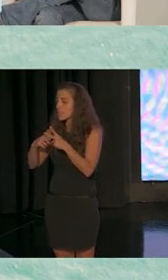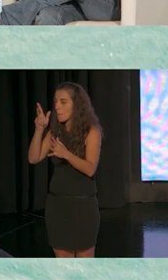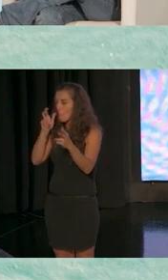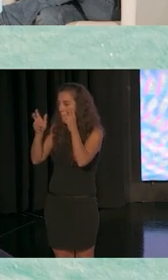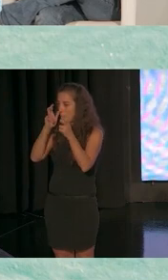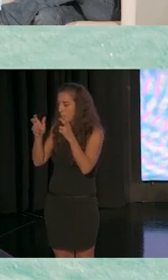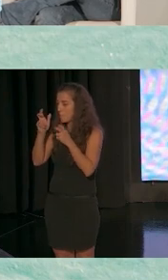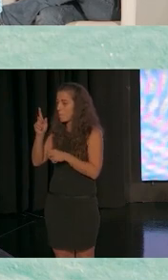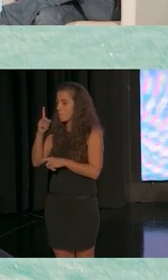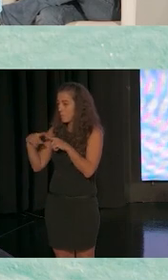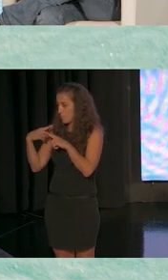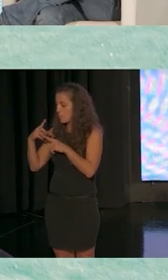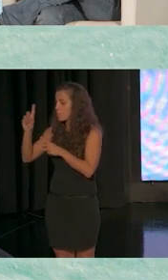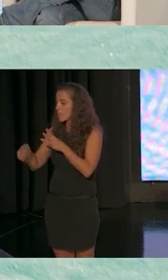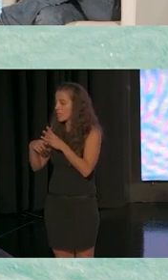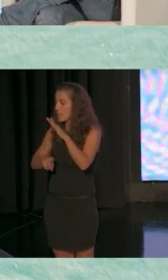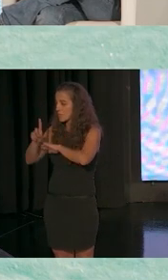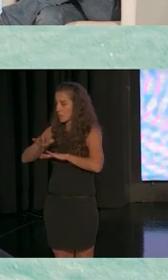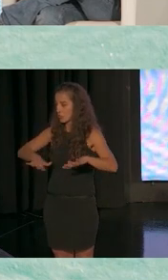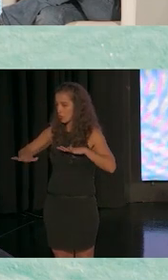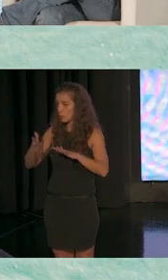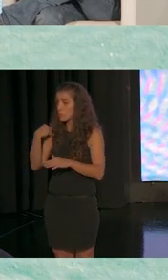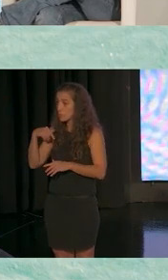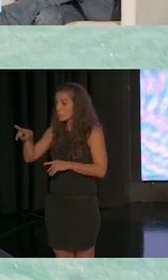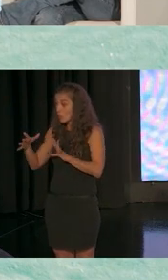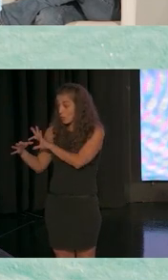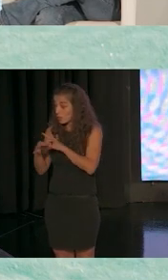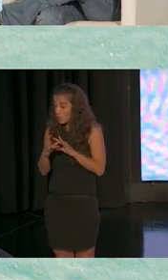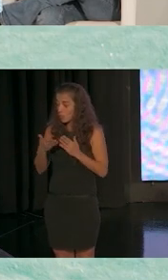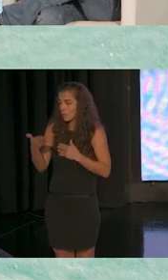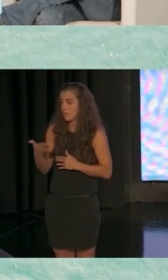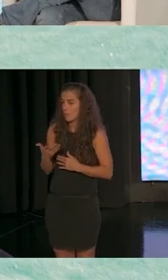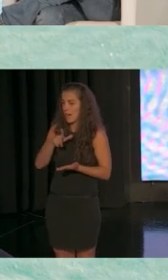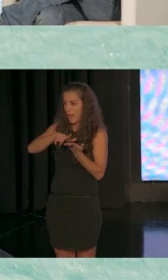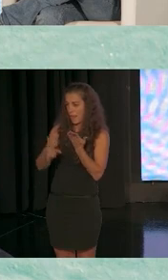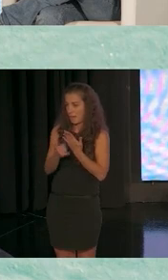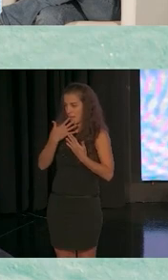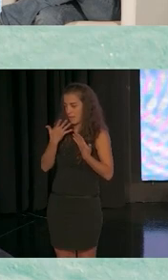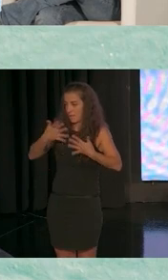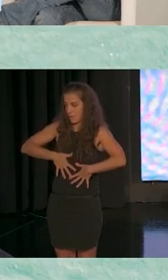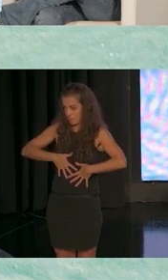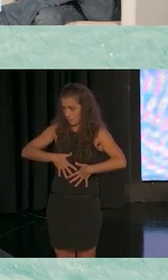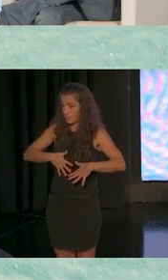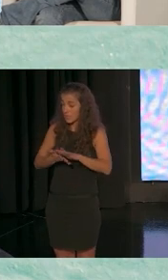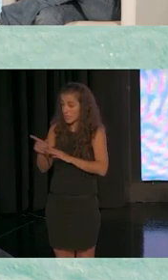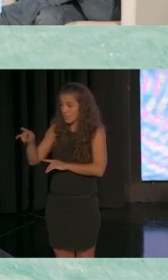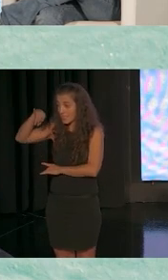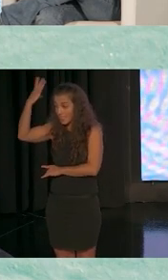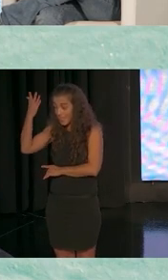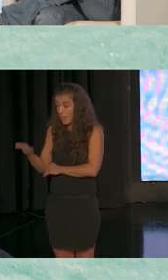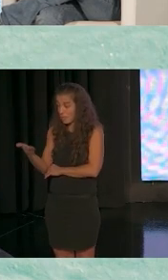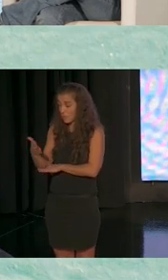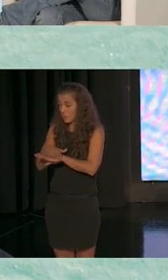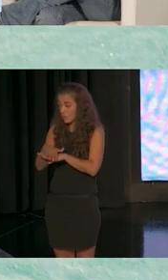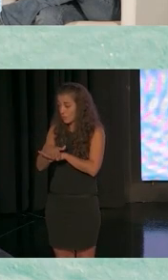son sin embargo fundamentales también en la adquisición del lenguaje y esta idea tiene implicaciones fundamentales para la práctica